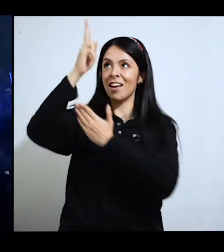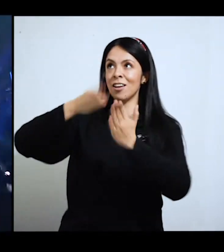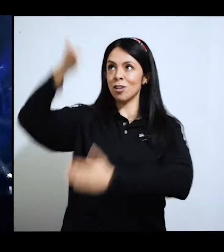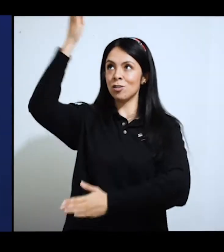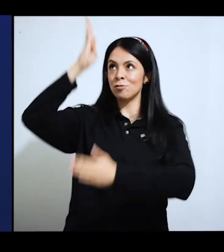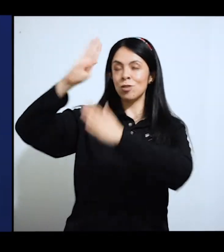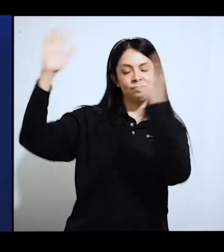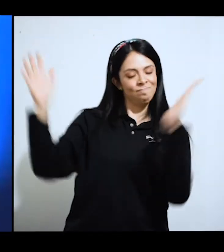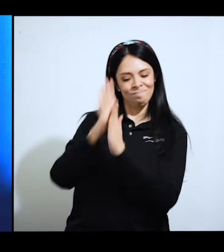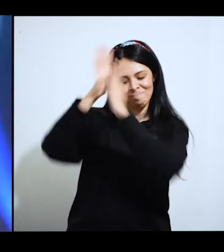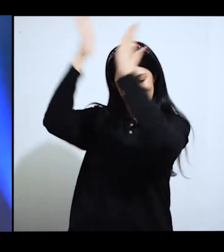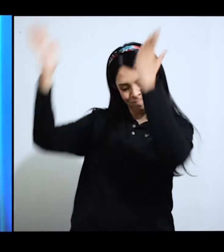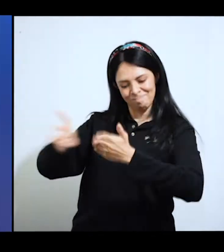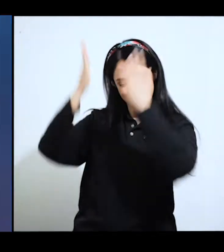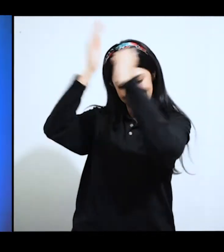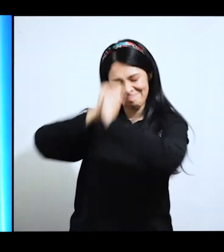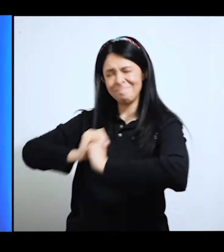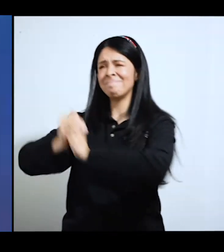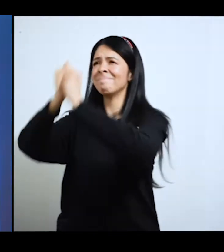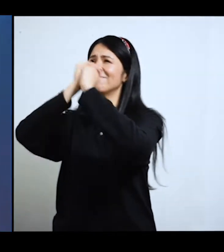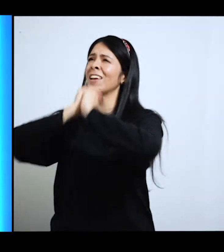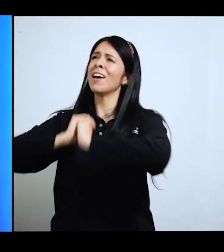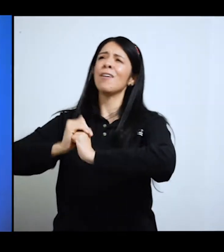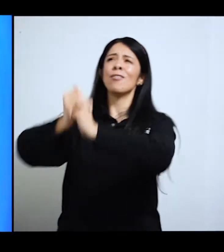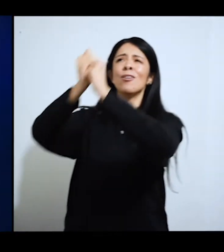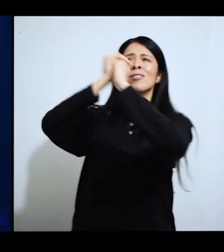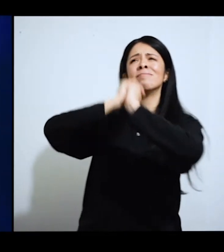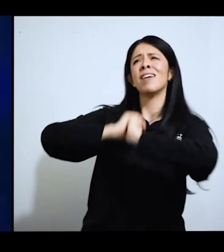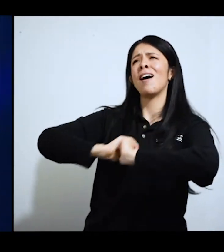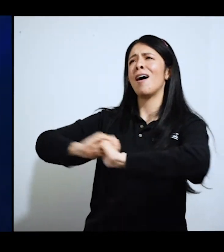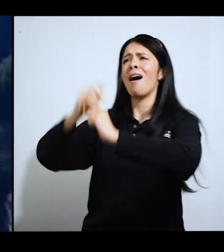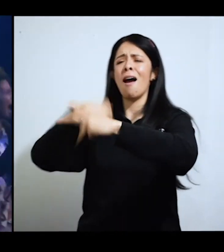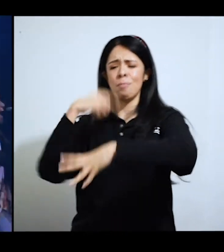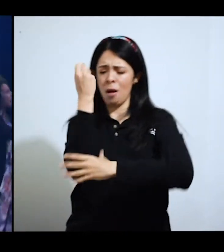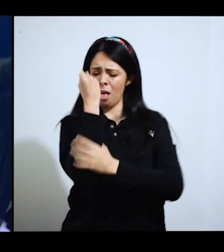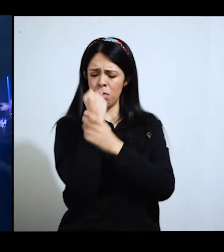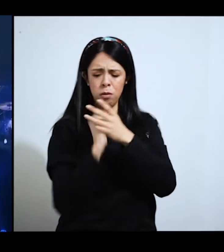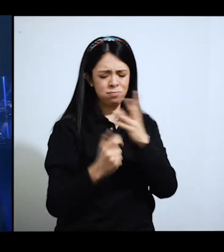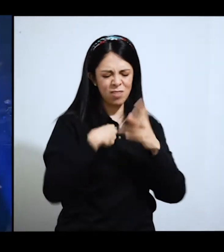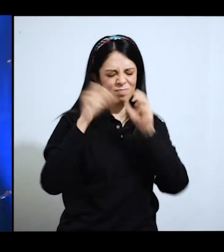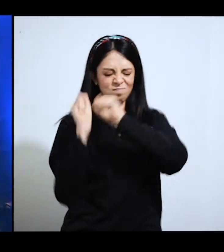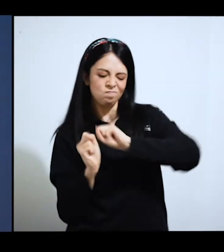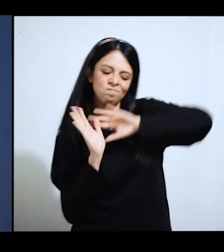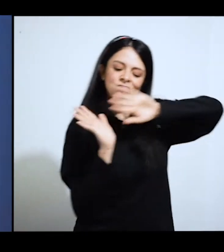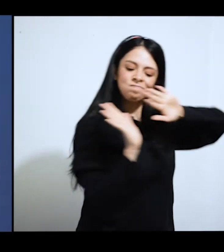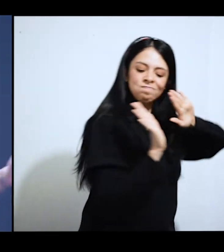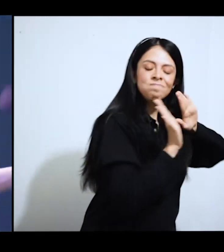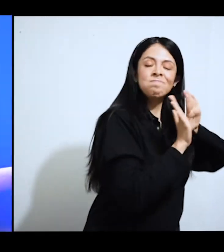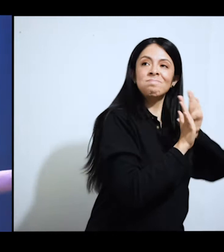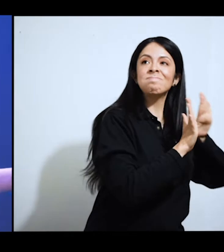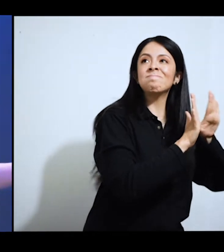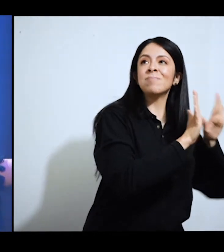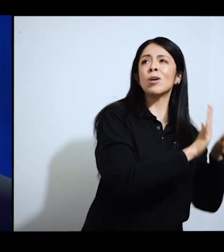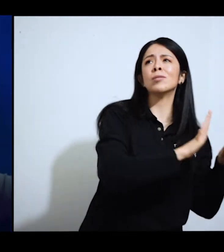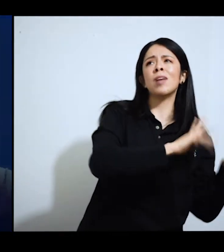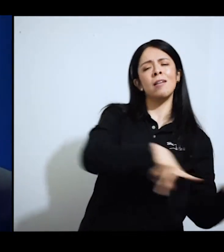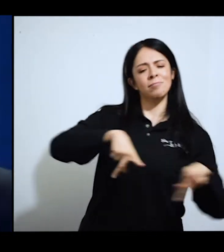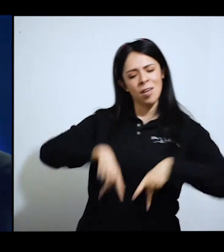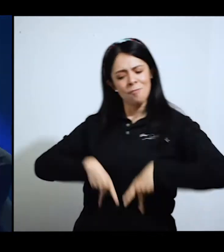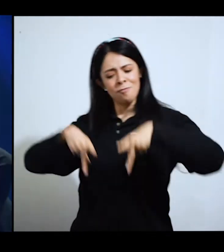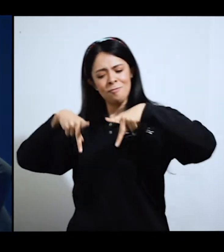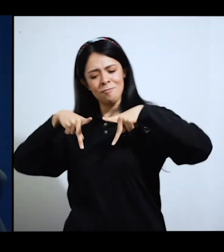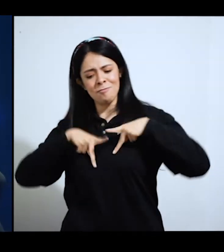Por tu fidelidad, Señor, te alabamos y te adoramos. Te alabo, ya no hay derrota en mí.